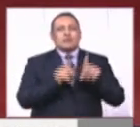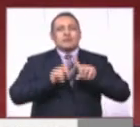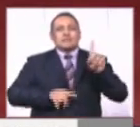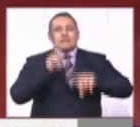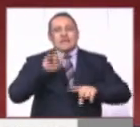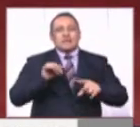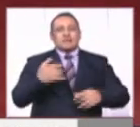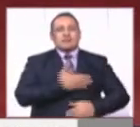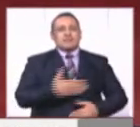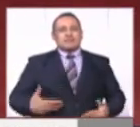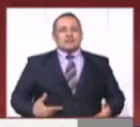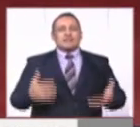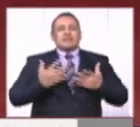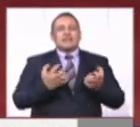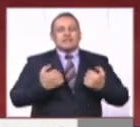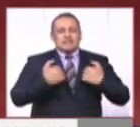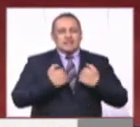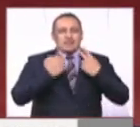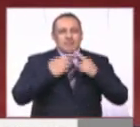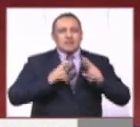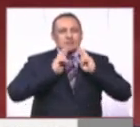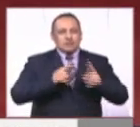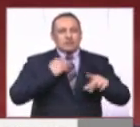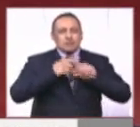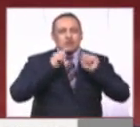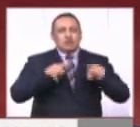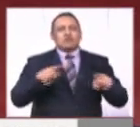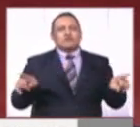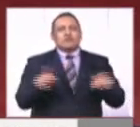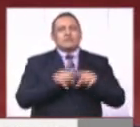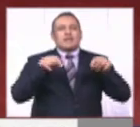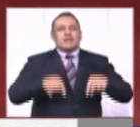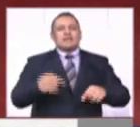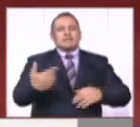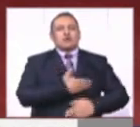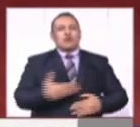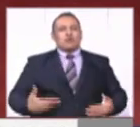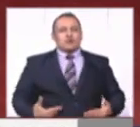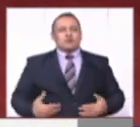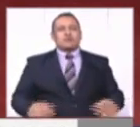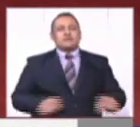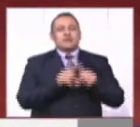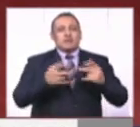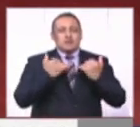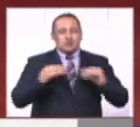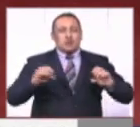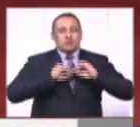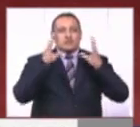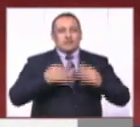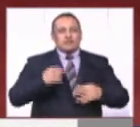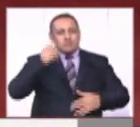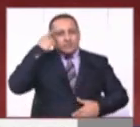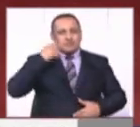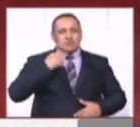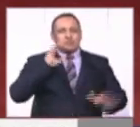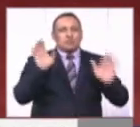alguien presidente que tiene que responder por eso es este gobierno y que el día de hoy